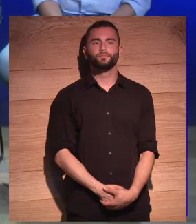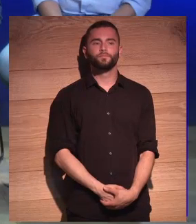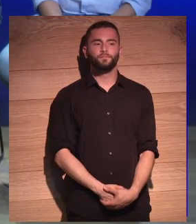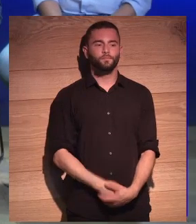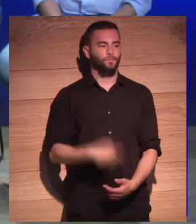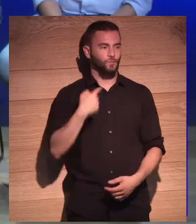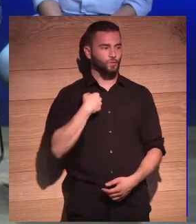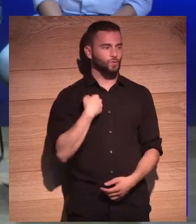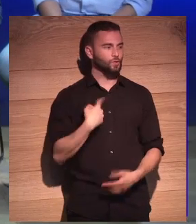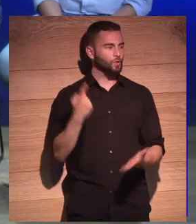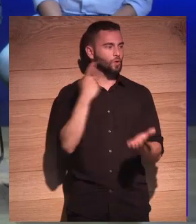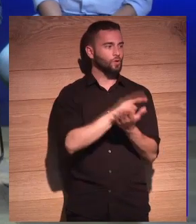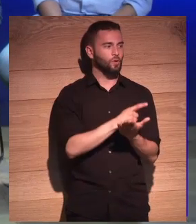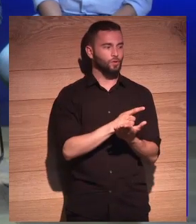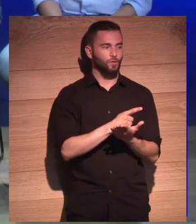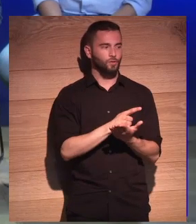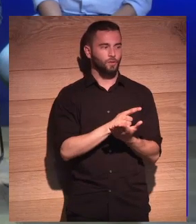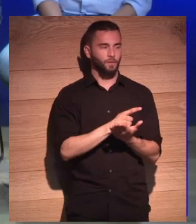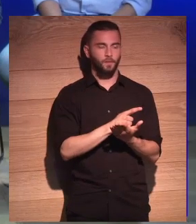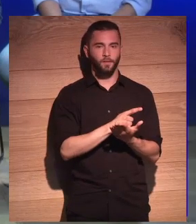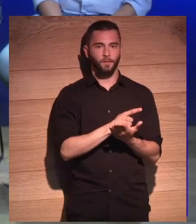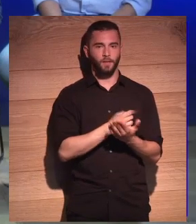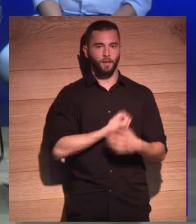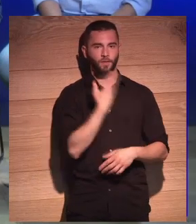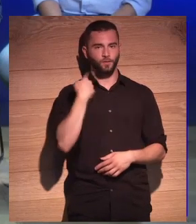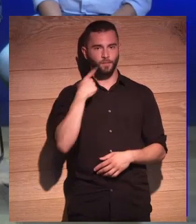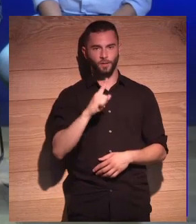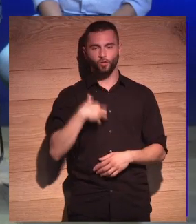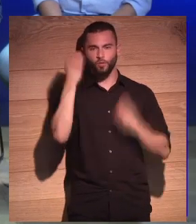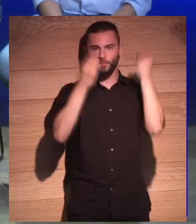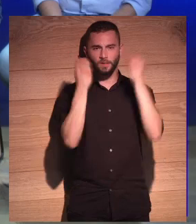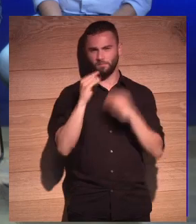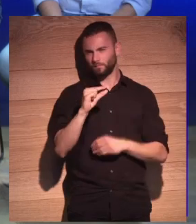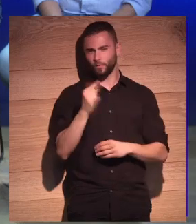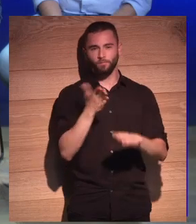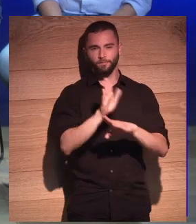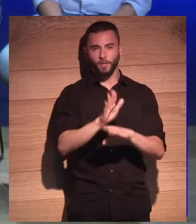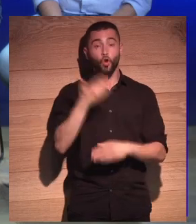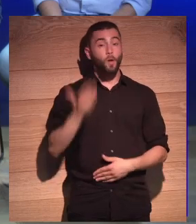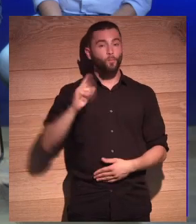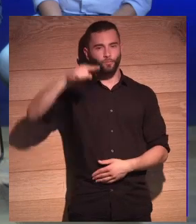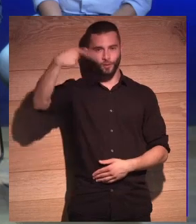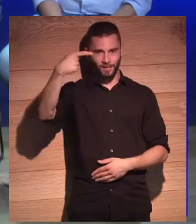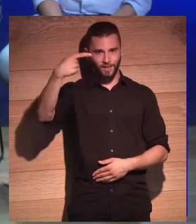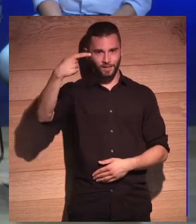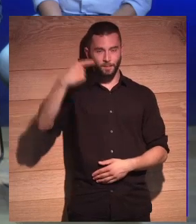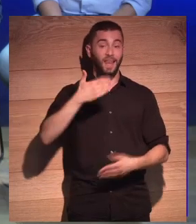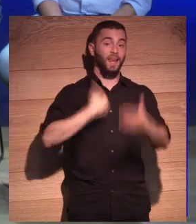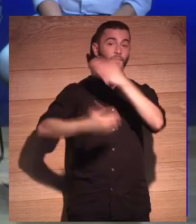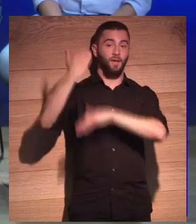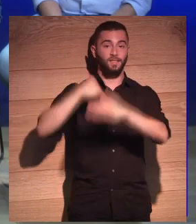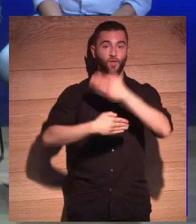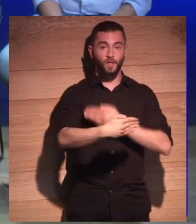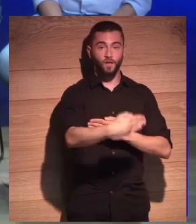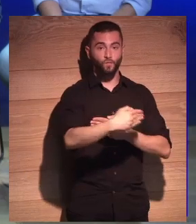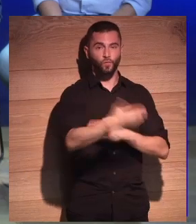no he perdido la pasión. Una pequeña reflexión. Creo que lo más importante, tanto en el pasado como en el